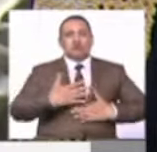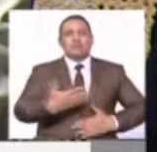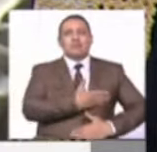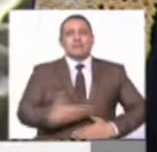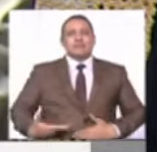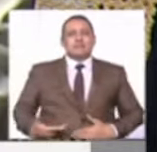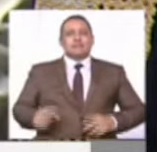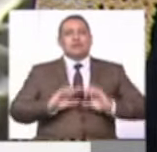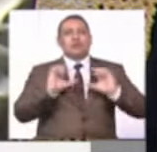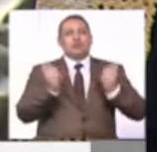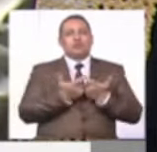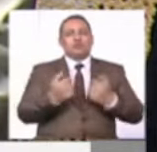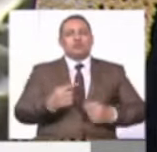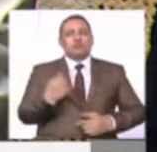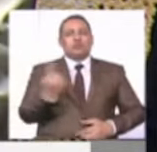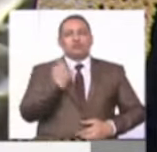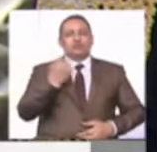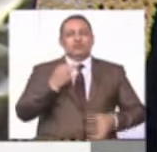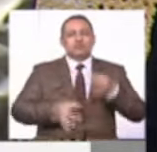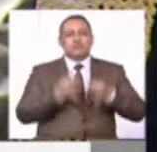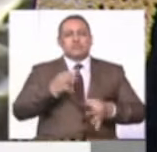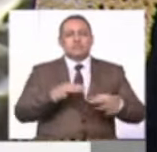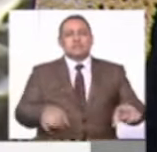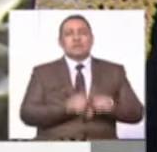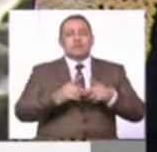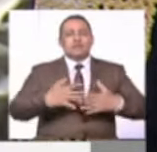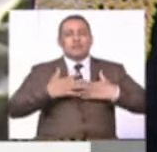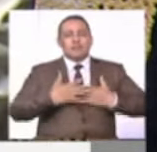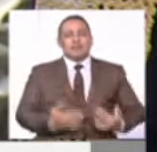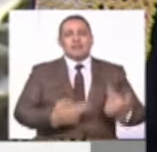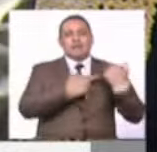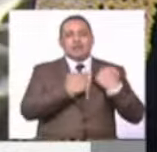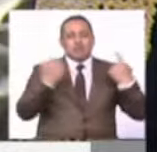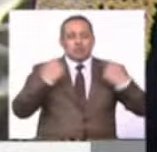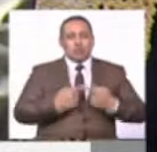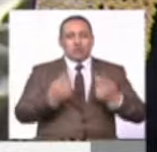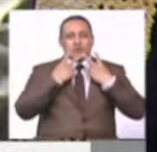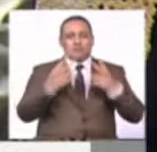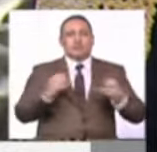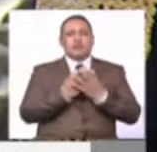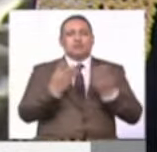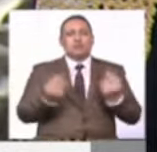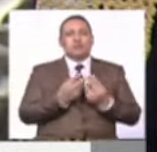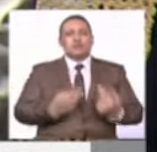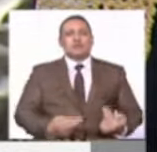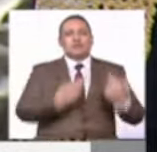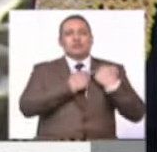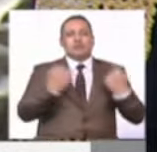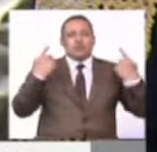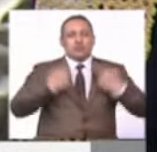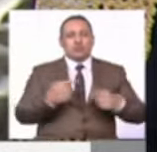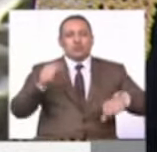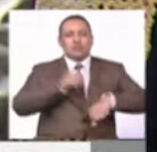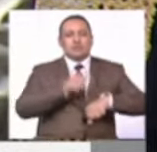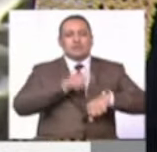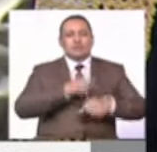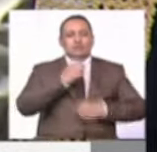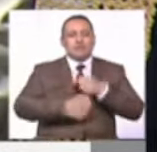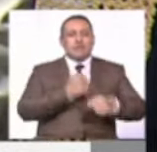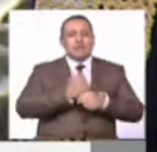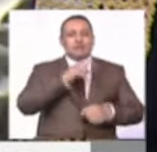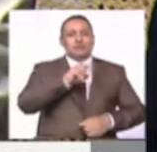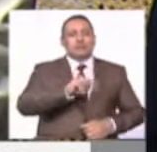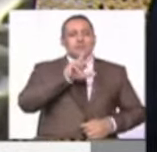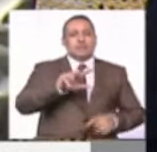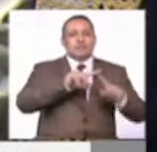la junta Nacional de Justicia cargo que he ejercido con absoluta responsabilidad durante el periodo 202